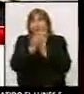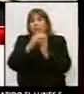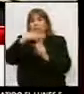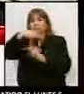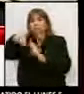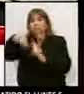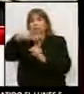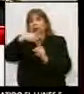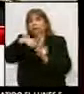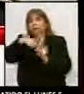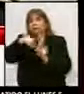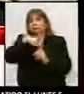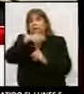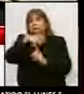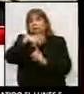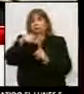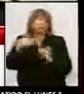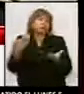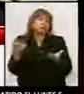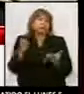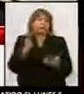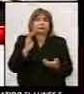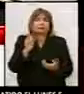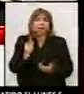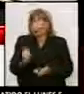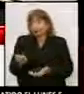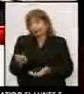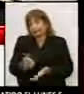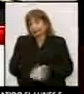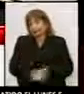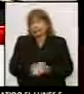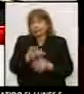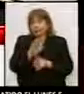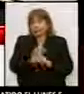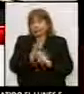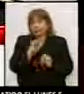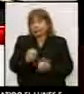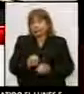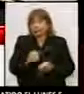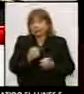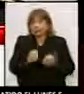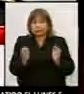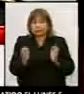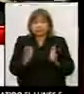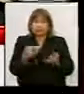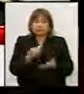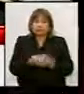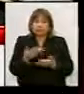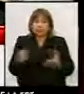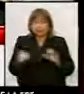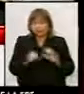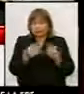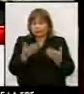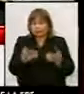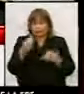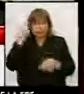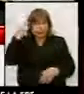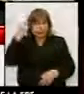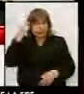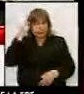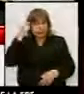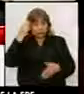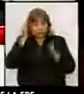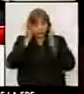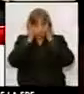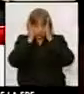la banca está interesada en que no existe una banca de fomento para prestarles a los pequeños agricultores y hacerse con sus tierras, en esta política de